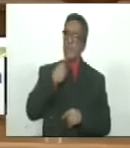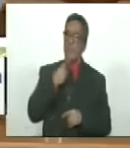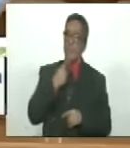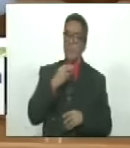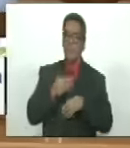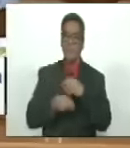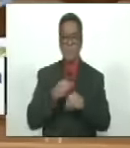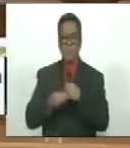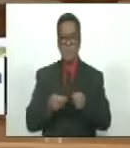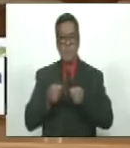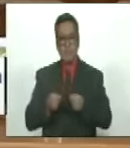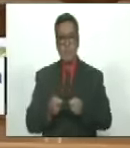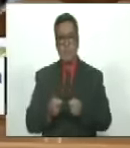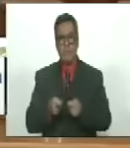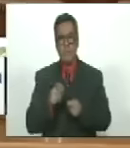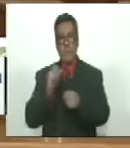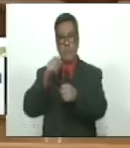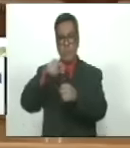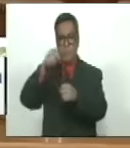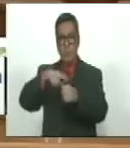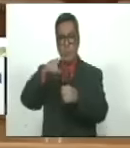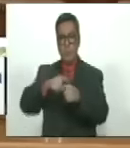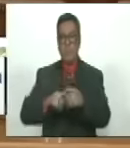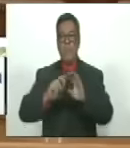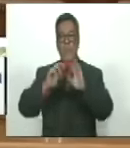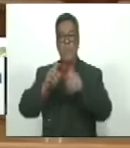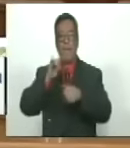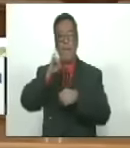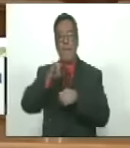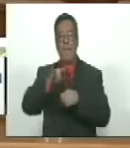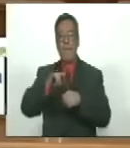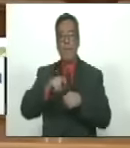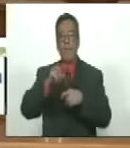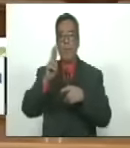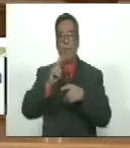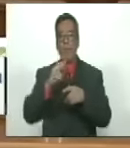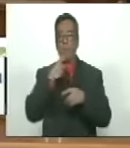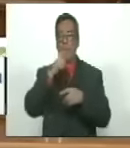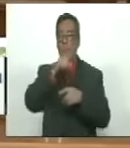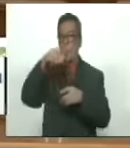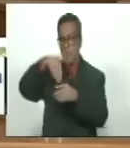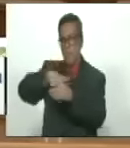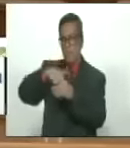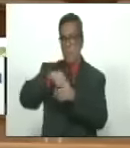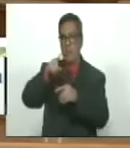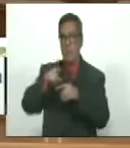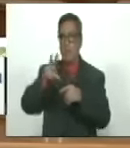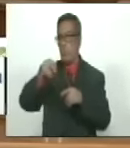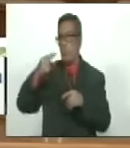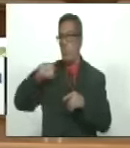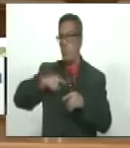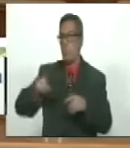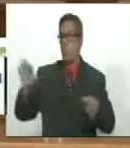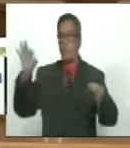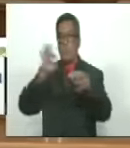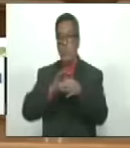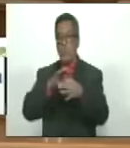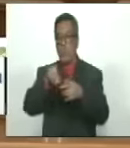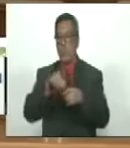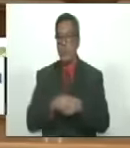intentaron sembrar a partir del lunes, de que es un referendo consultivo, pero que eso no tiene carácter